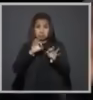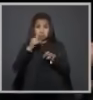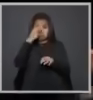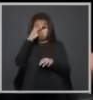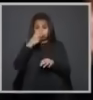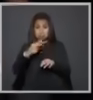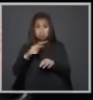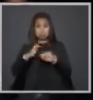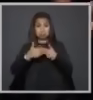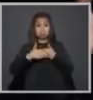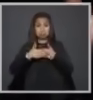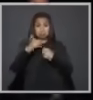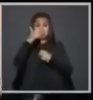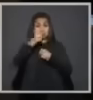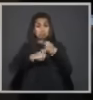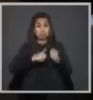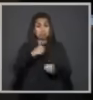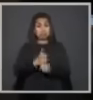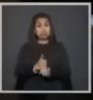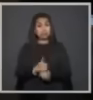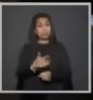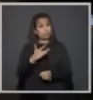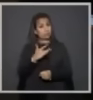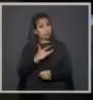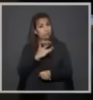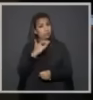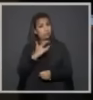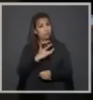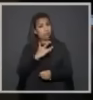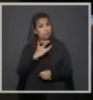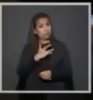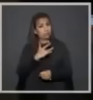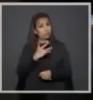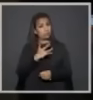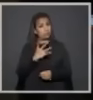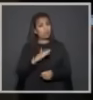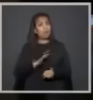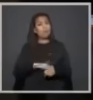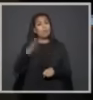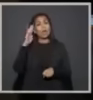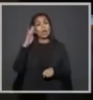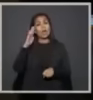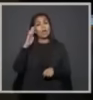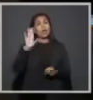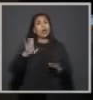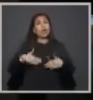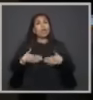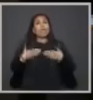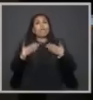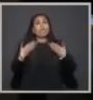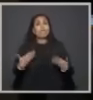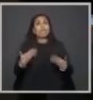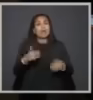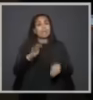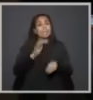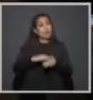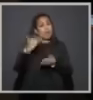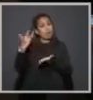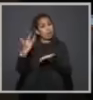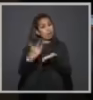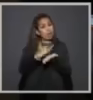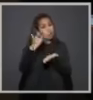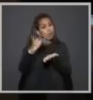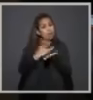Entonces, ahora me siento más apoyado, de modo